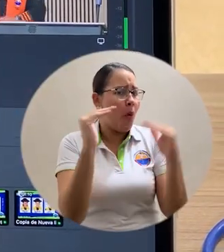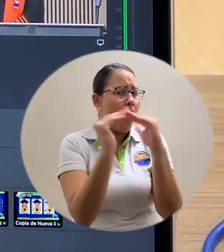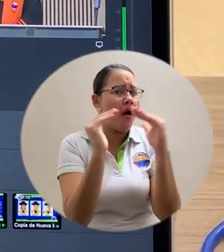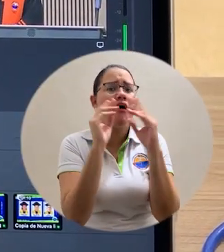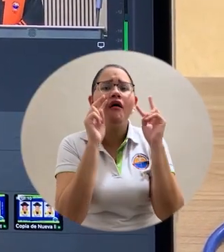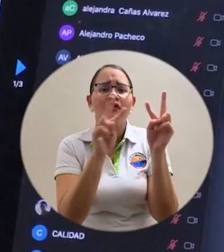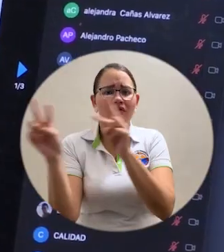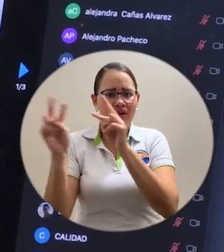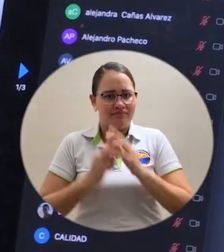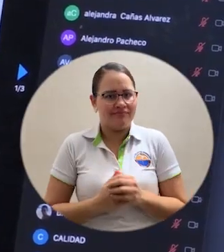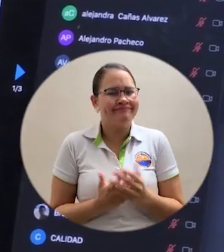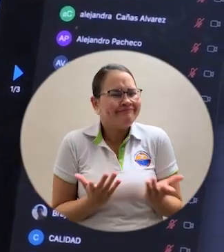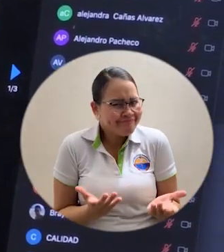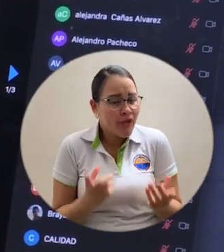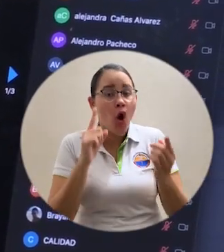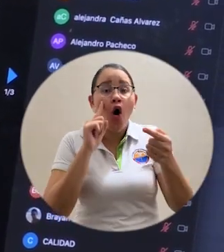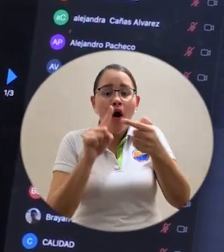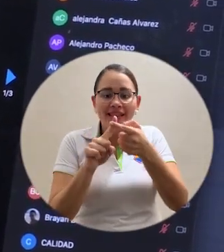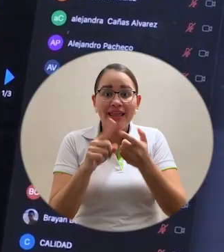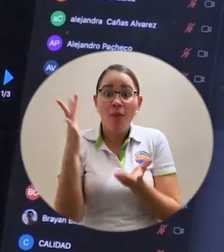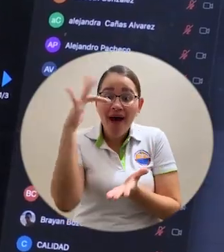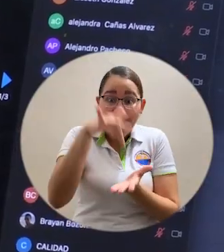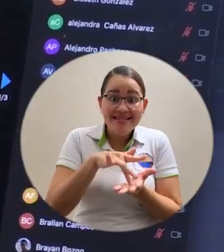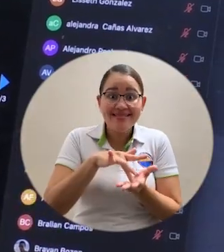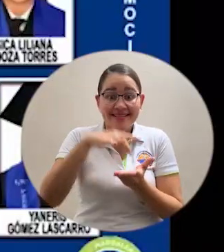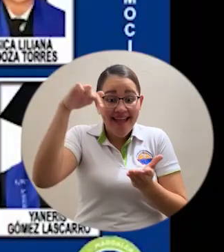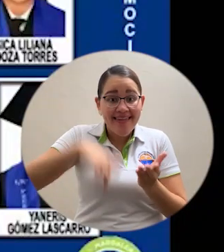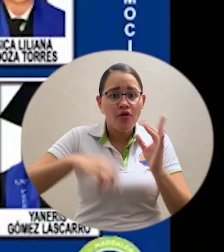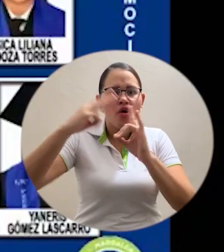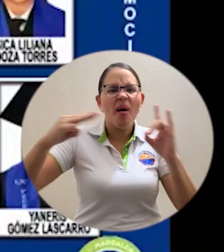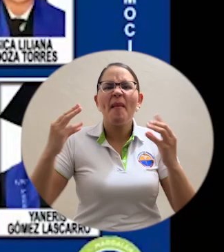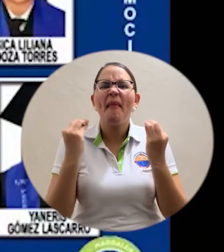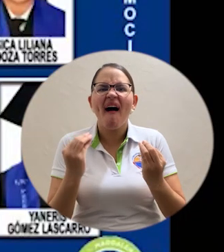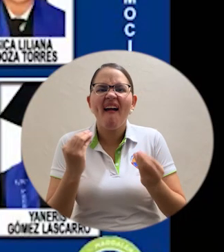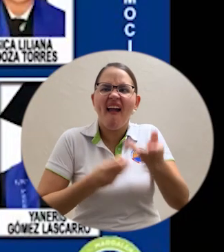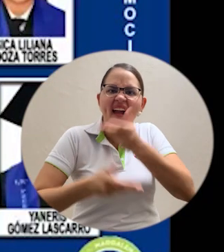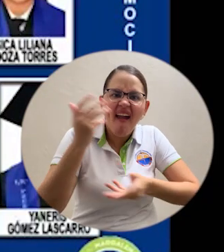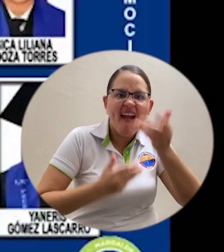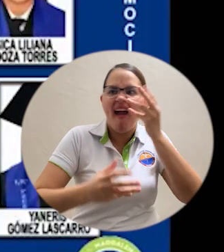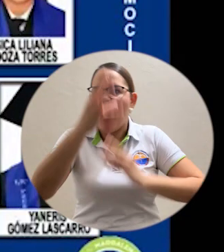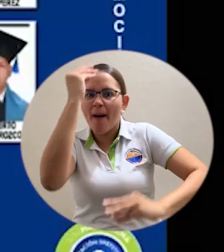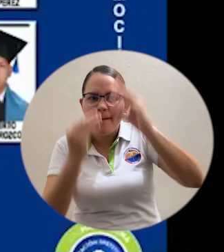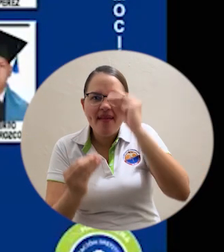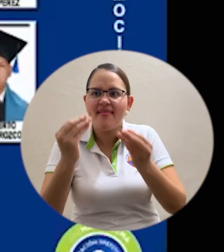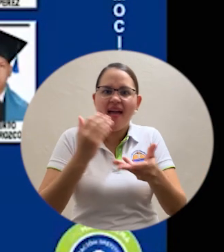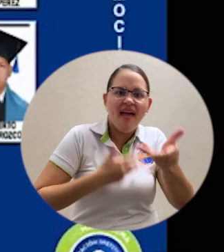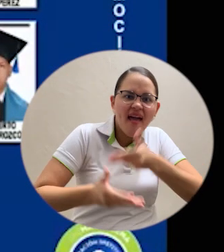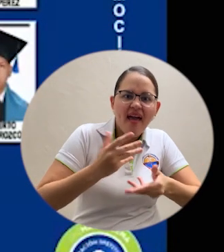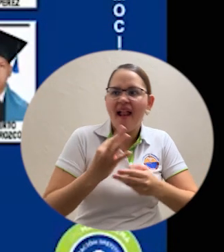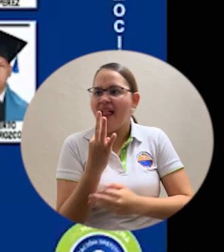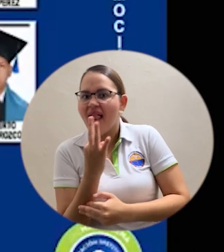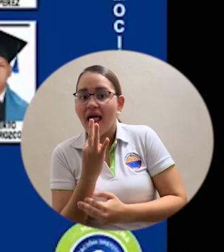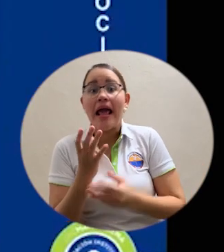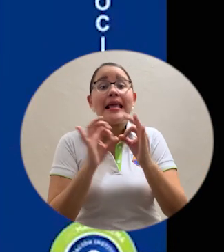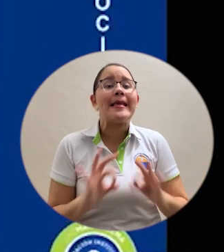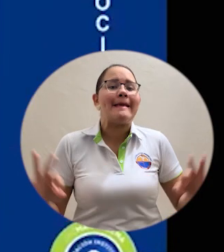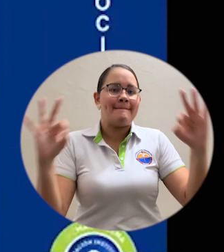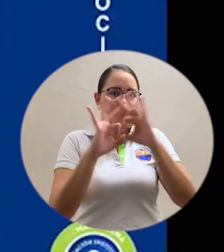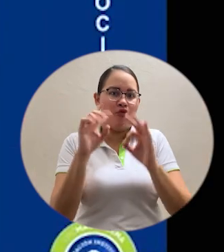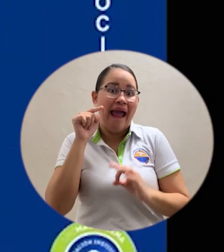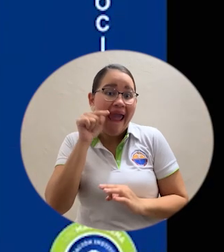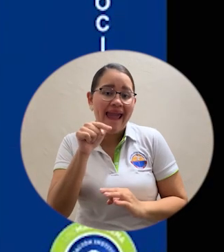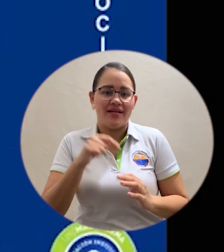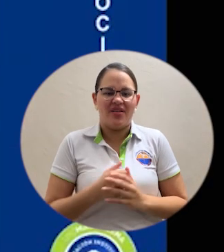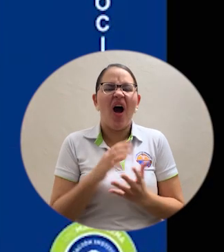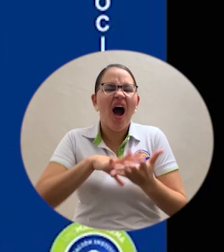relacionarnos. Por eso es tan complicado esta situación de haber terminado este semestre de esta manera, pero sin embargo aquí están ustedes, dando